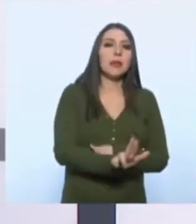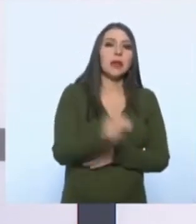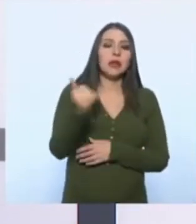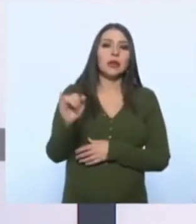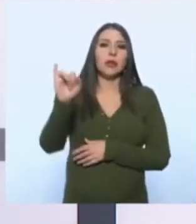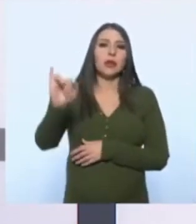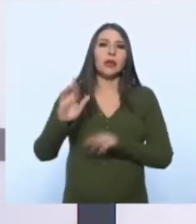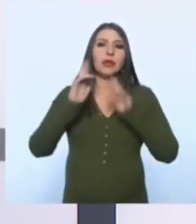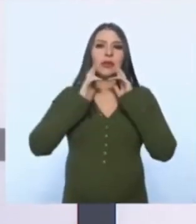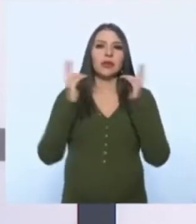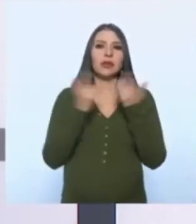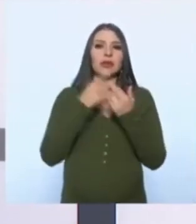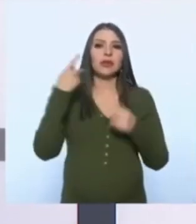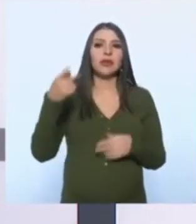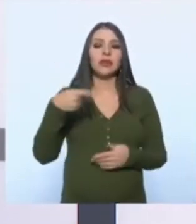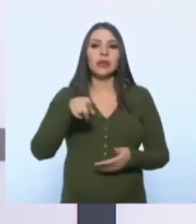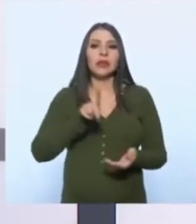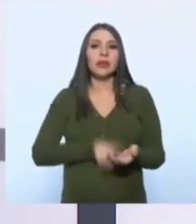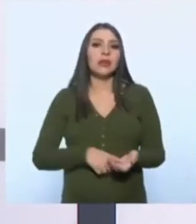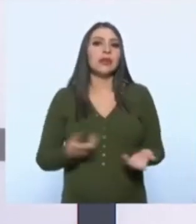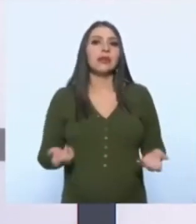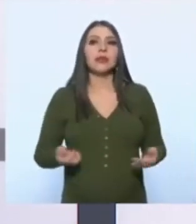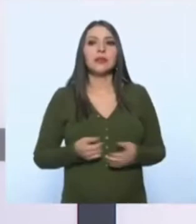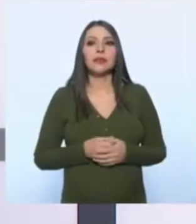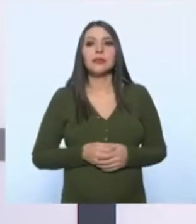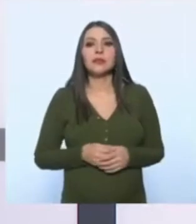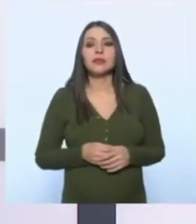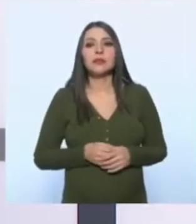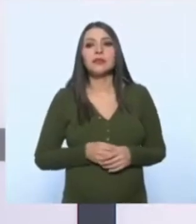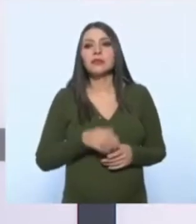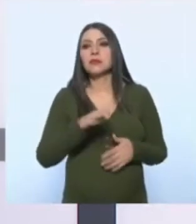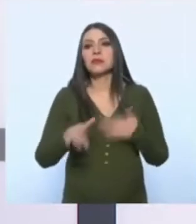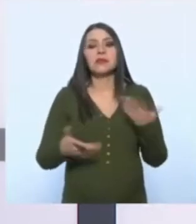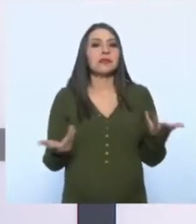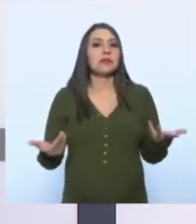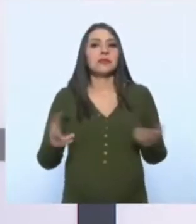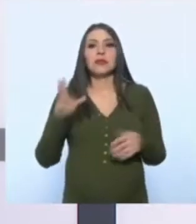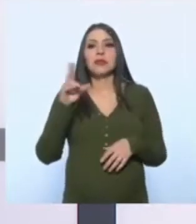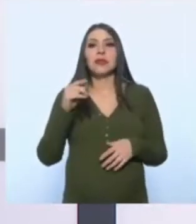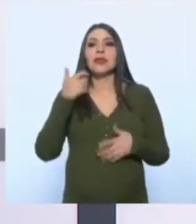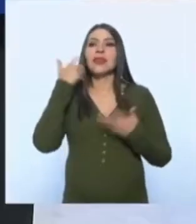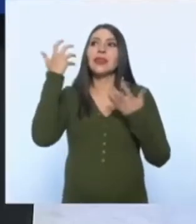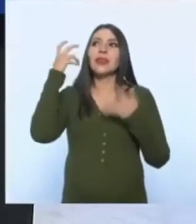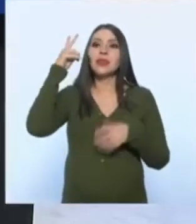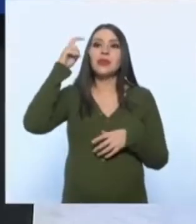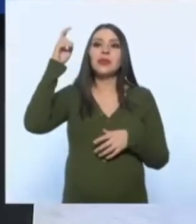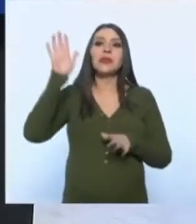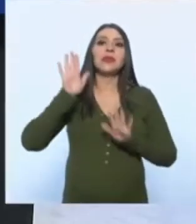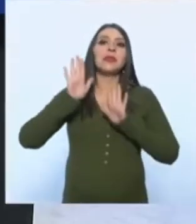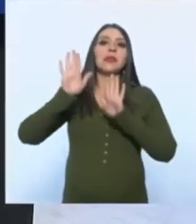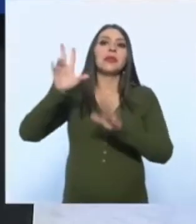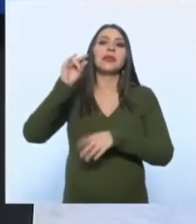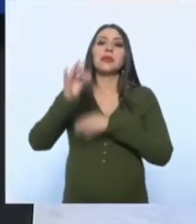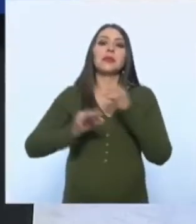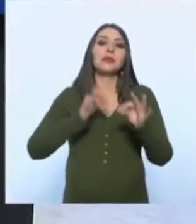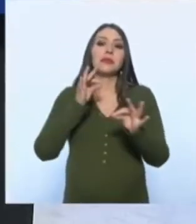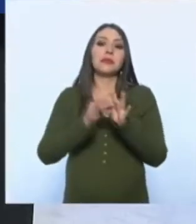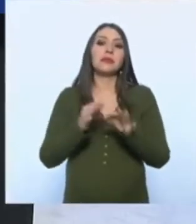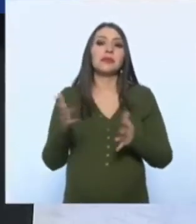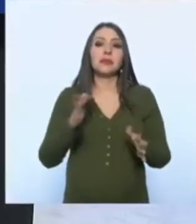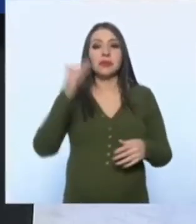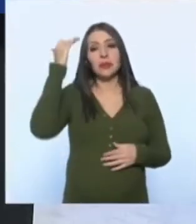iniciativas que duermen el sueño de los justos. Están en la congeladora. Ajá, estamos